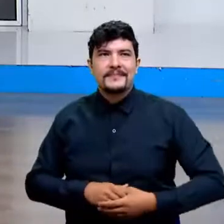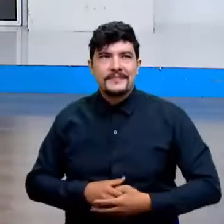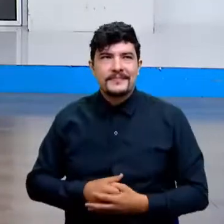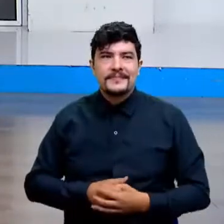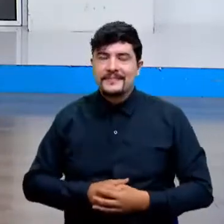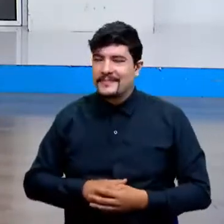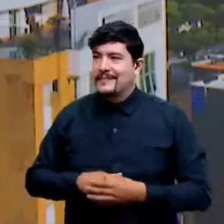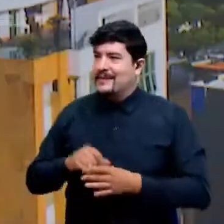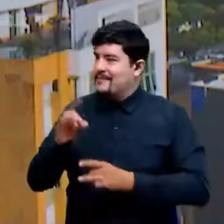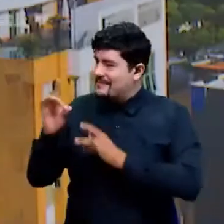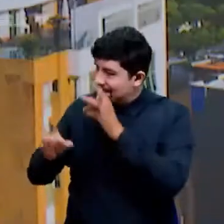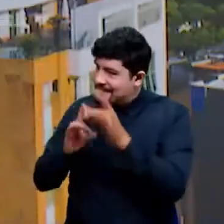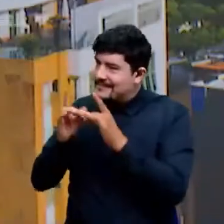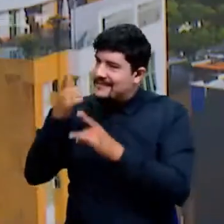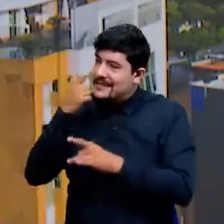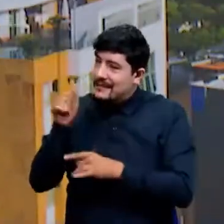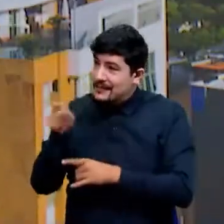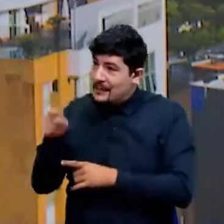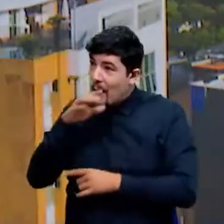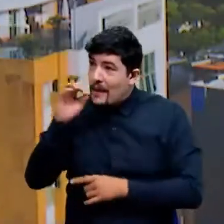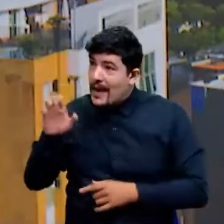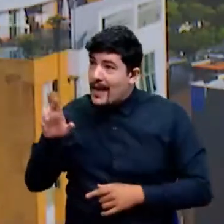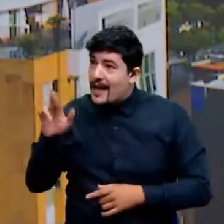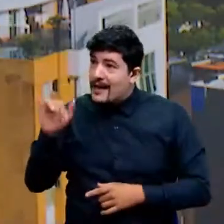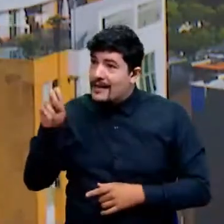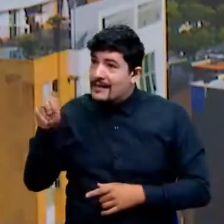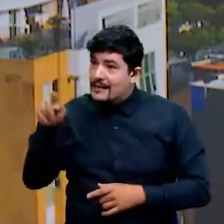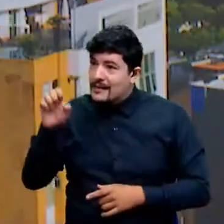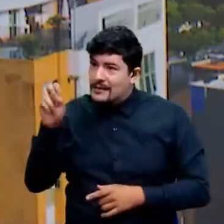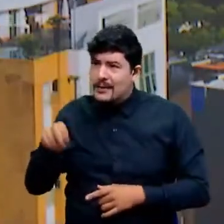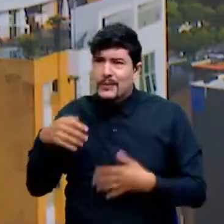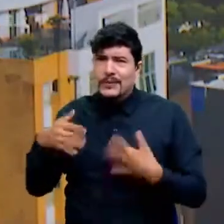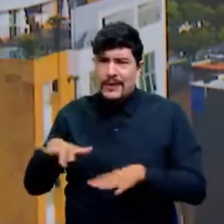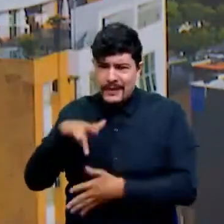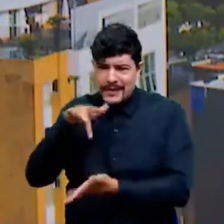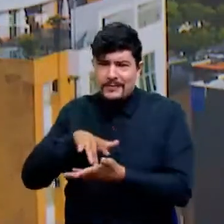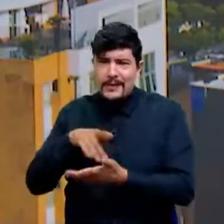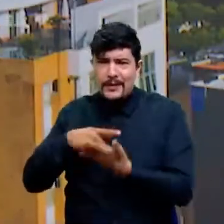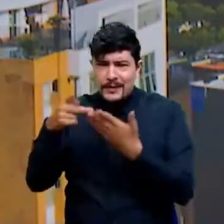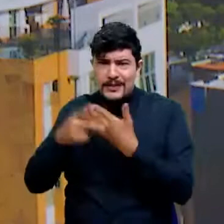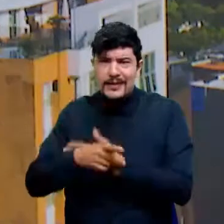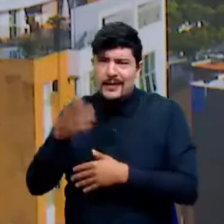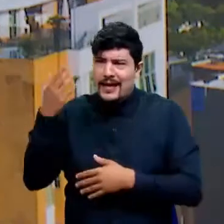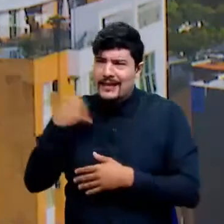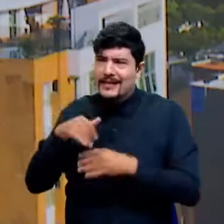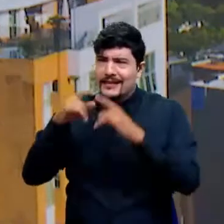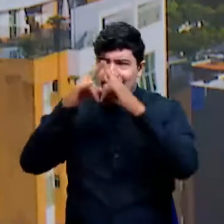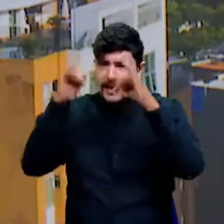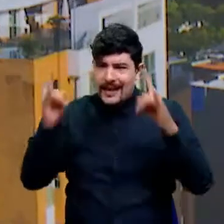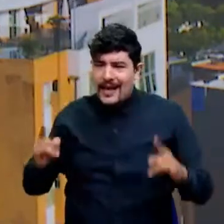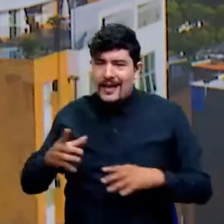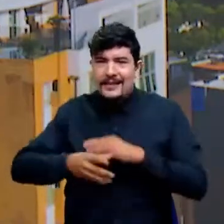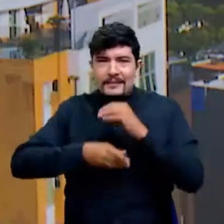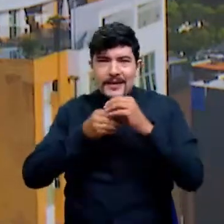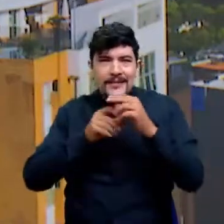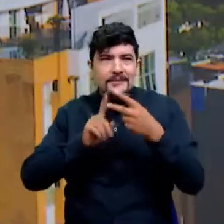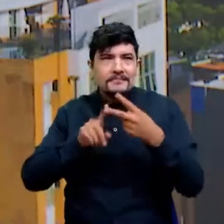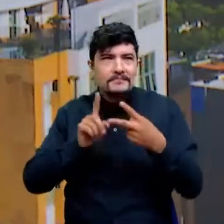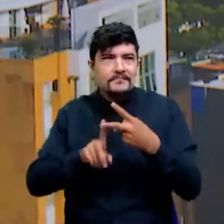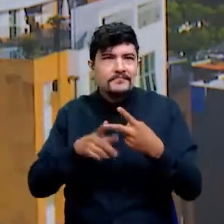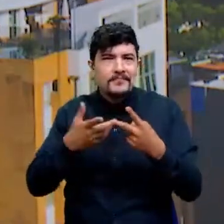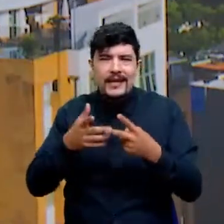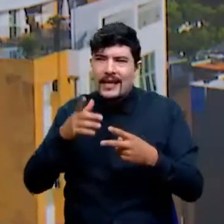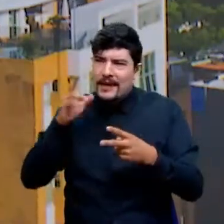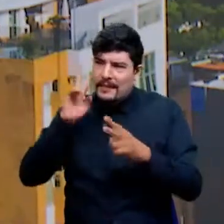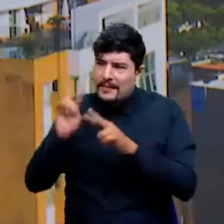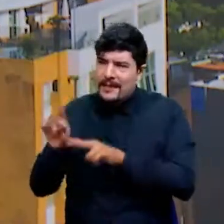con la fundación han hecho parte de grandes proyectos aquí también en nuestro canal TRO, lo vimos en la Gran Carpa, vimos, los vimos